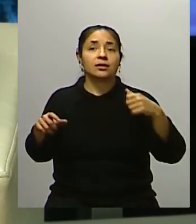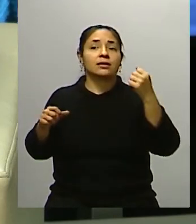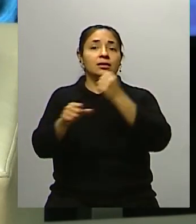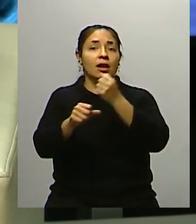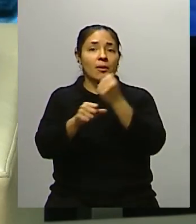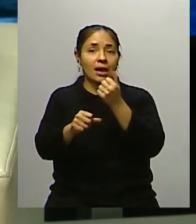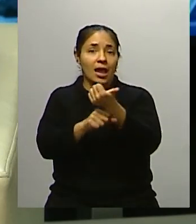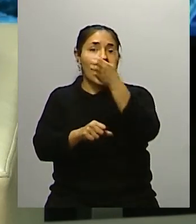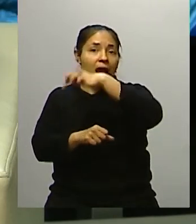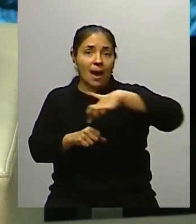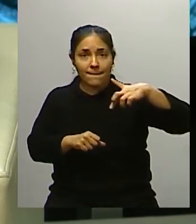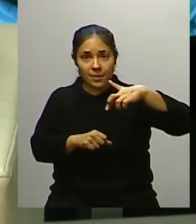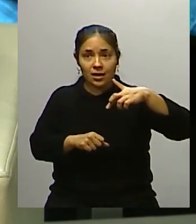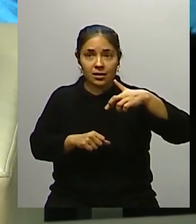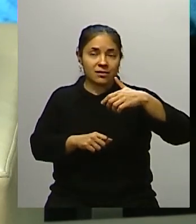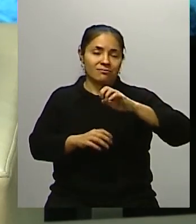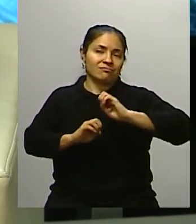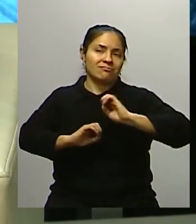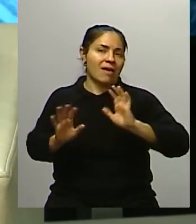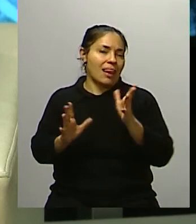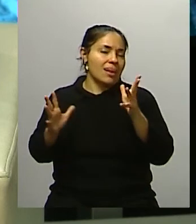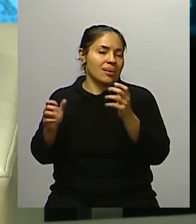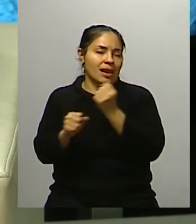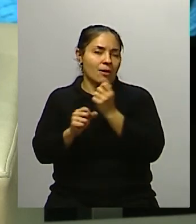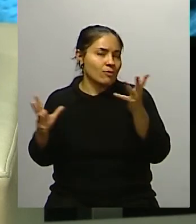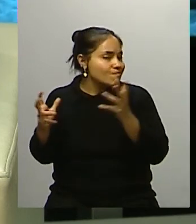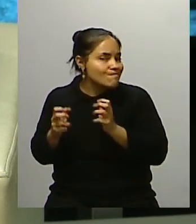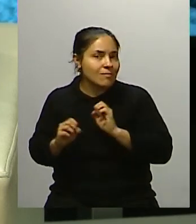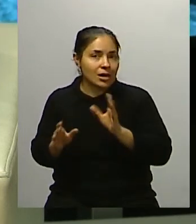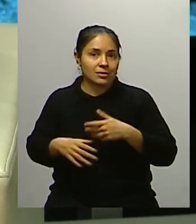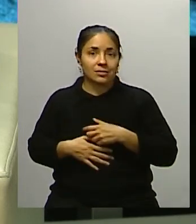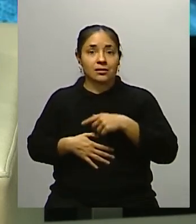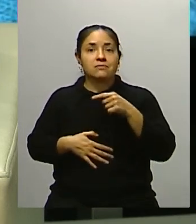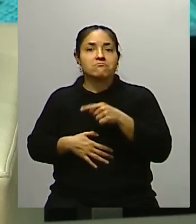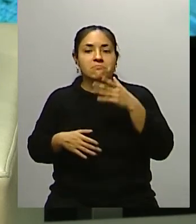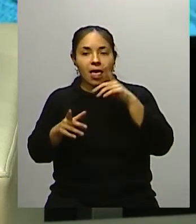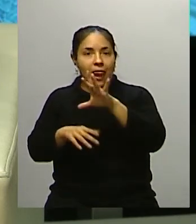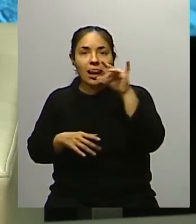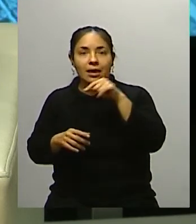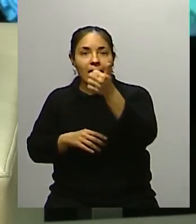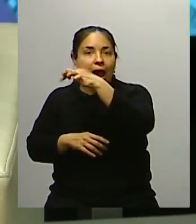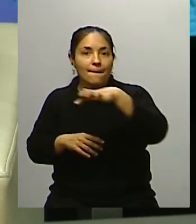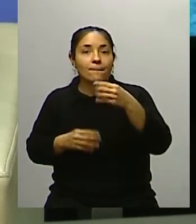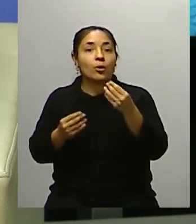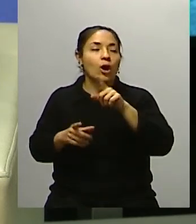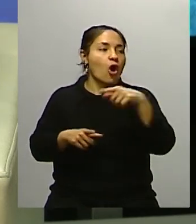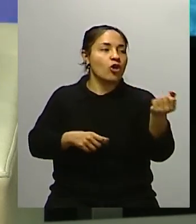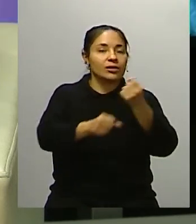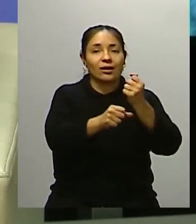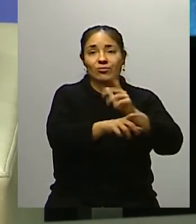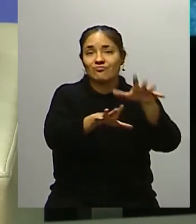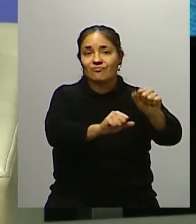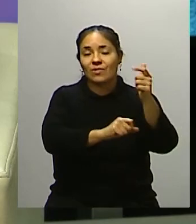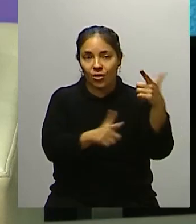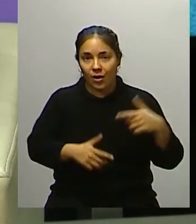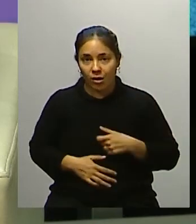tipo de modalidad, que es totalmente precaria, como ya lo dijimos, lo hace porque no consigue otra fuente de trabajo o porque el trabajo que tiene